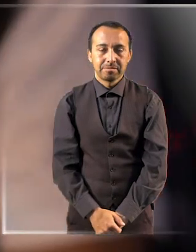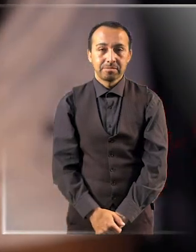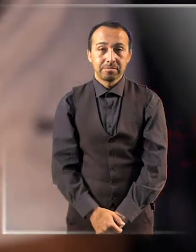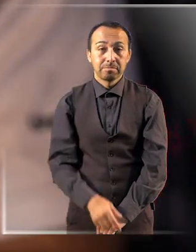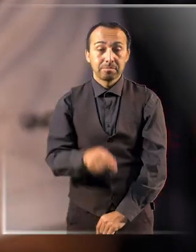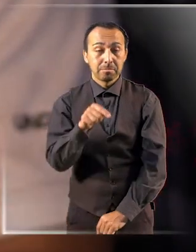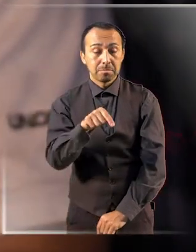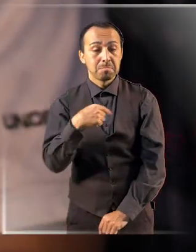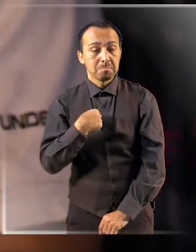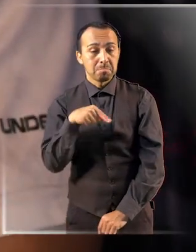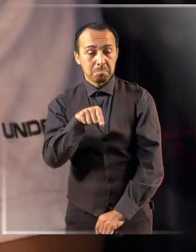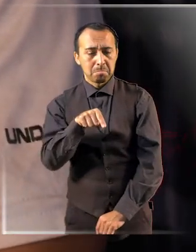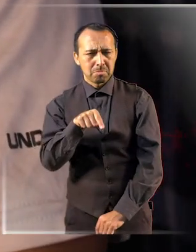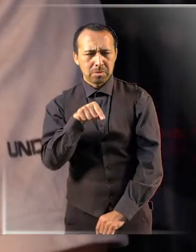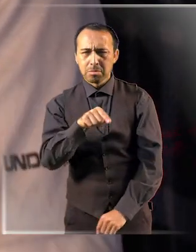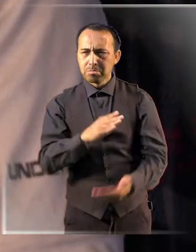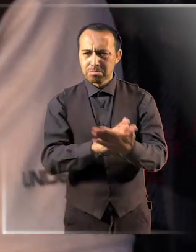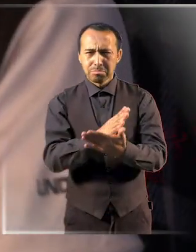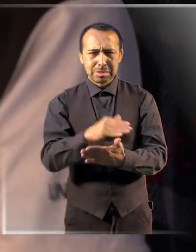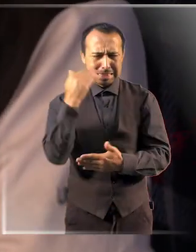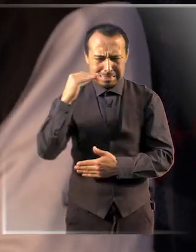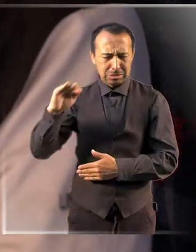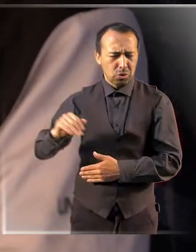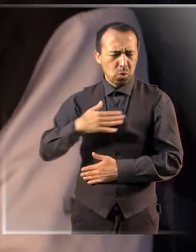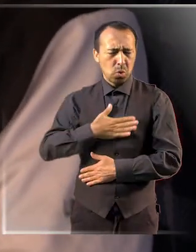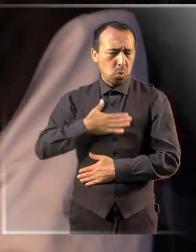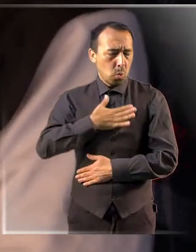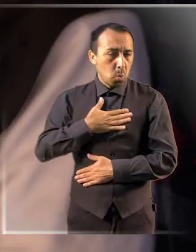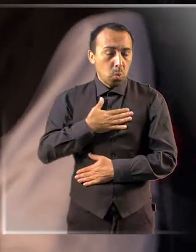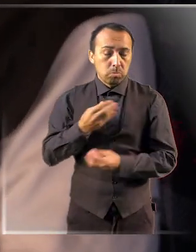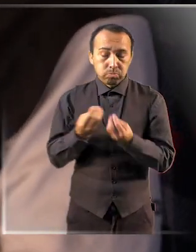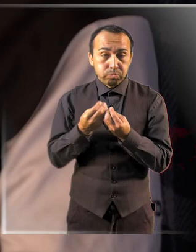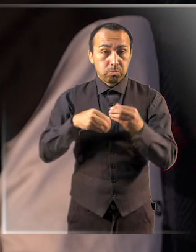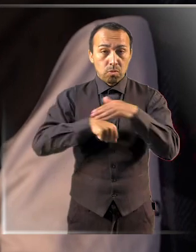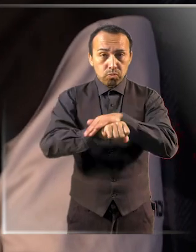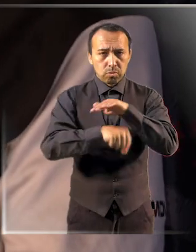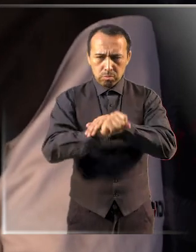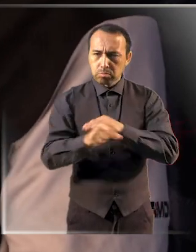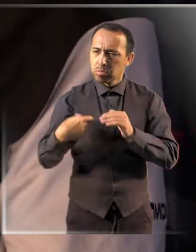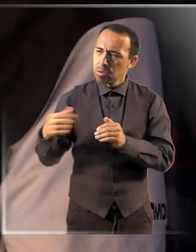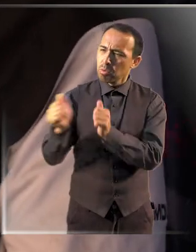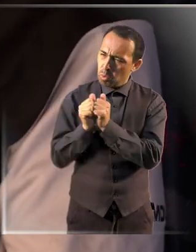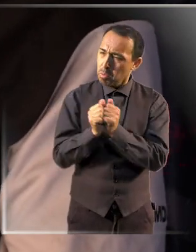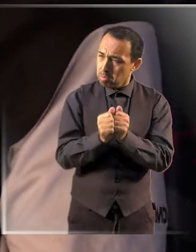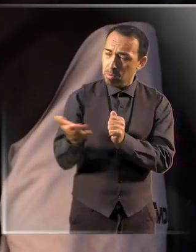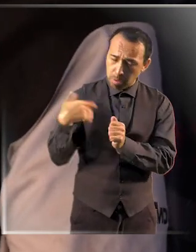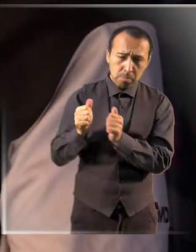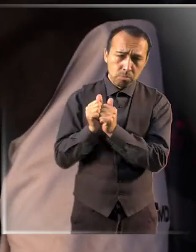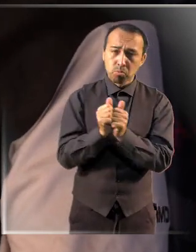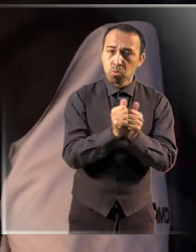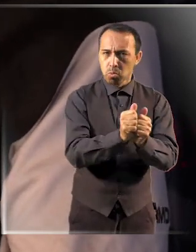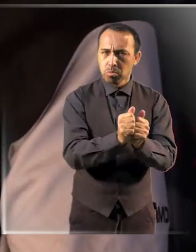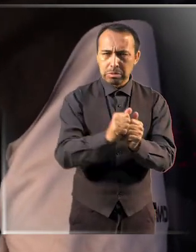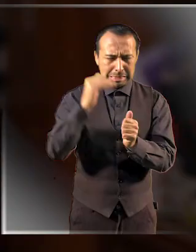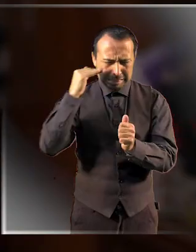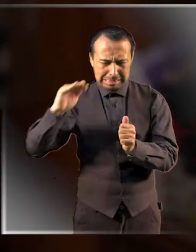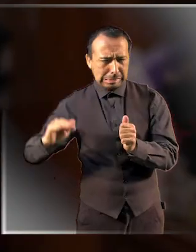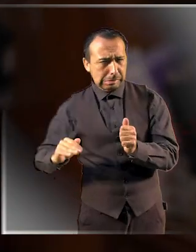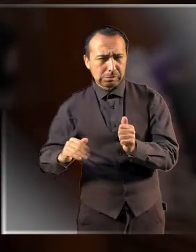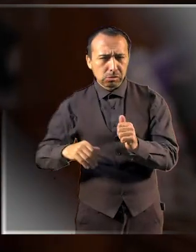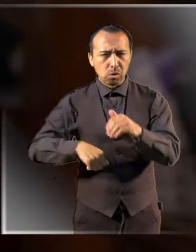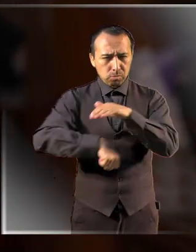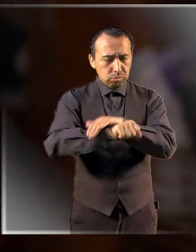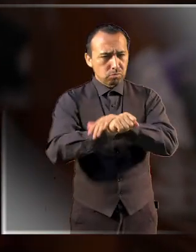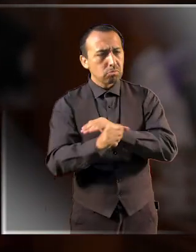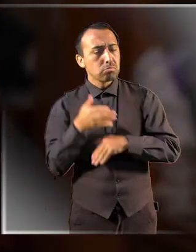Él empezó chiquito porque a mí me gusta mucho el fútbol. Jugaba, iba a jugar y lo llevaba. Su pasión era acompañarme. Y empezó a jugar a